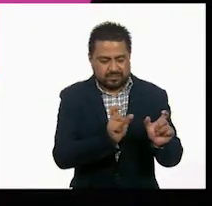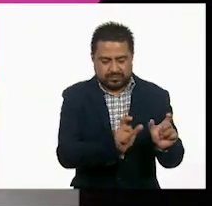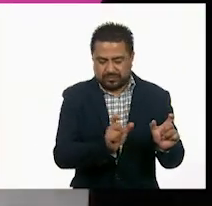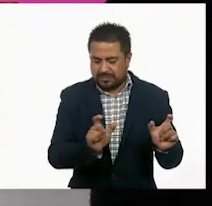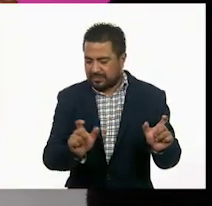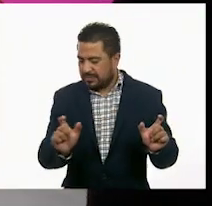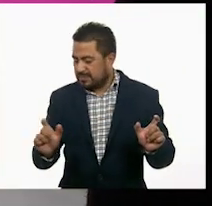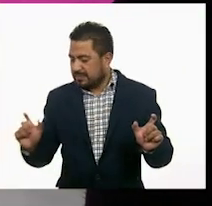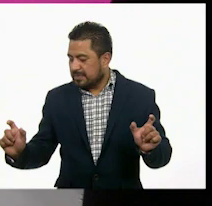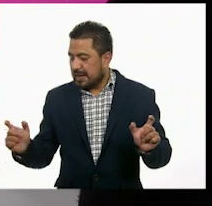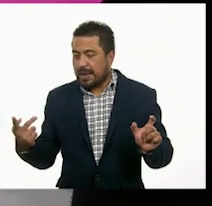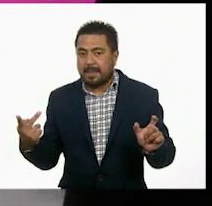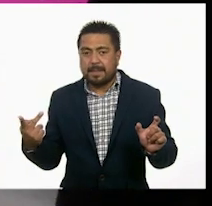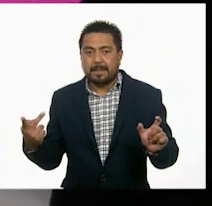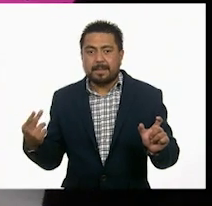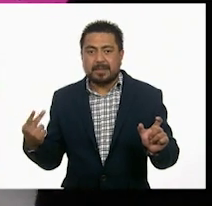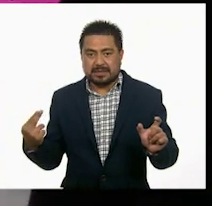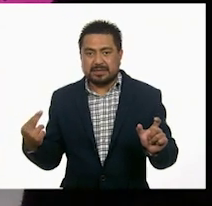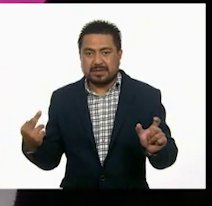Y 25.